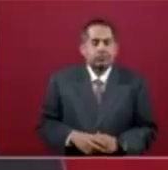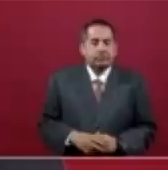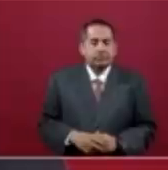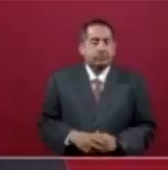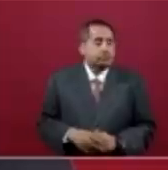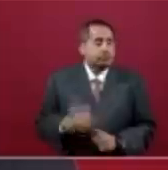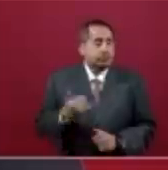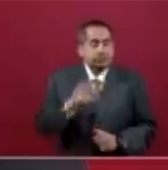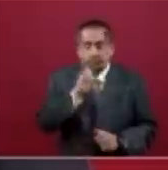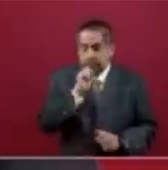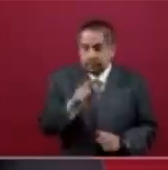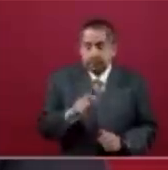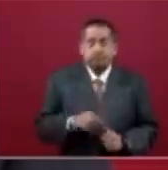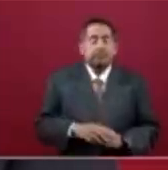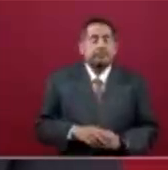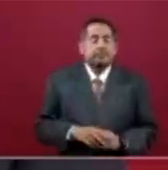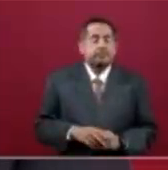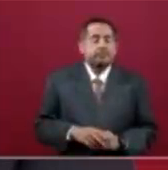Y